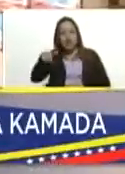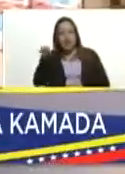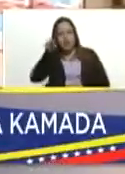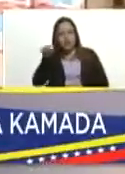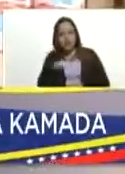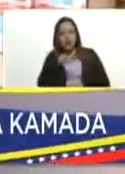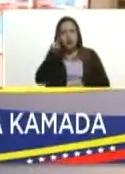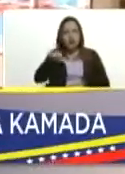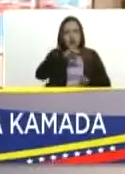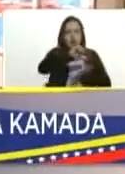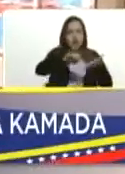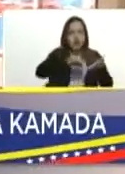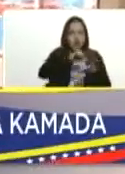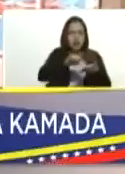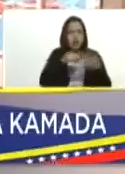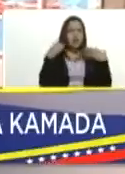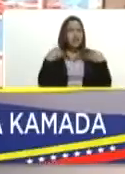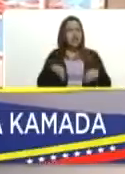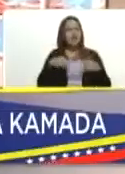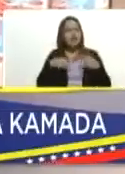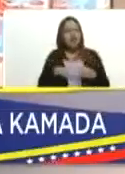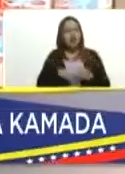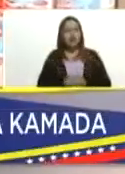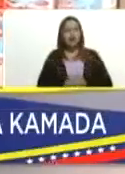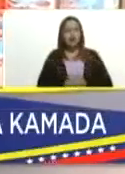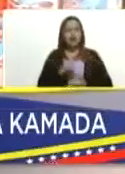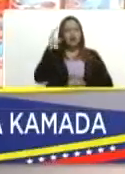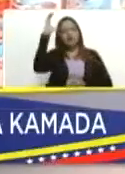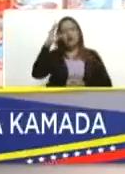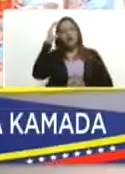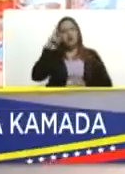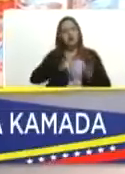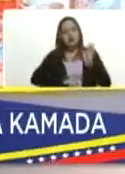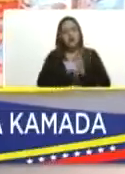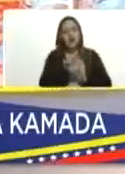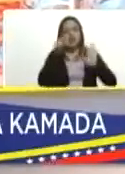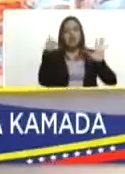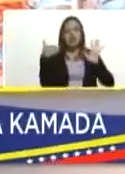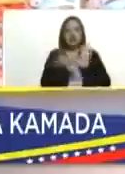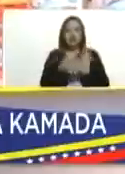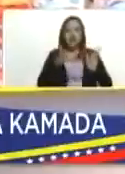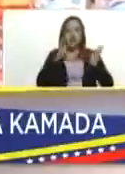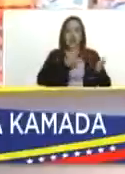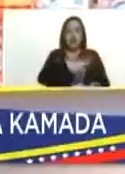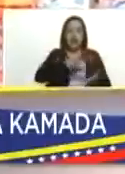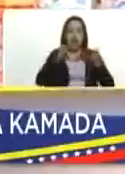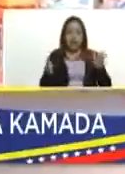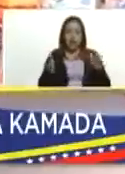en aceite y natural, con una capacidad instalada de 6.000 cajas.